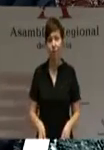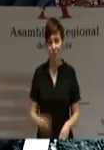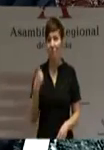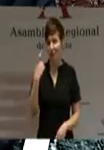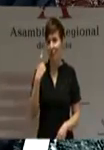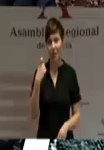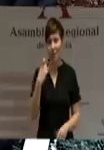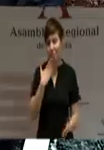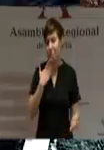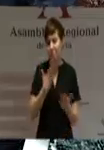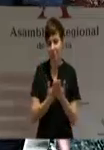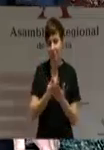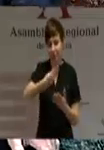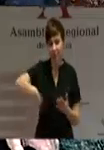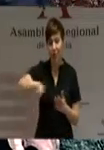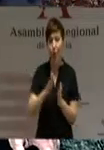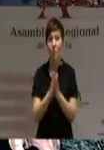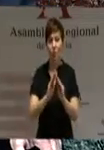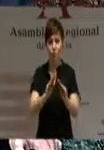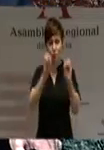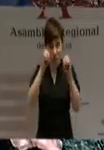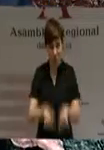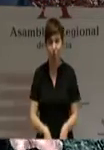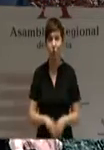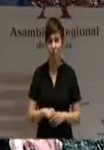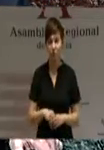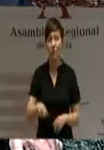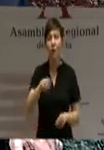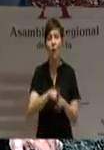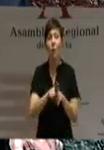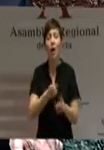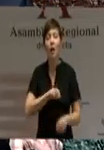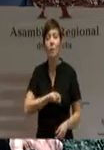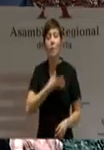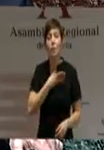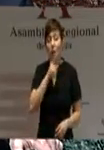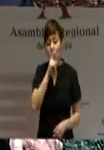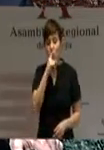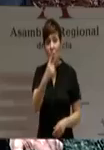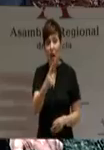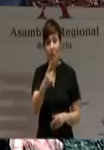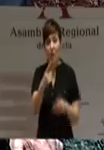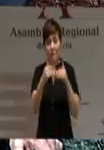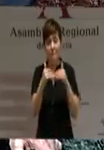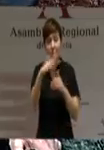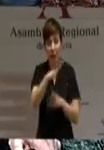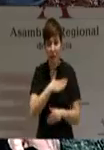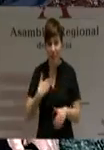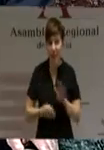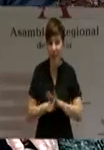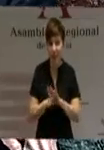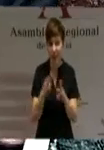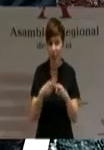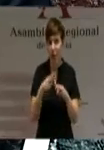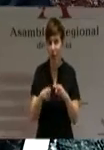Señor Garre, ¿tiene usted voluntad de permanencia más allá del año de mandato que resta? ¿O decidirá en función del